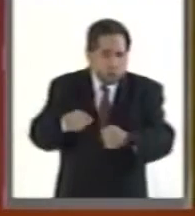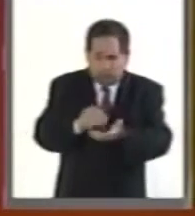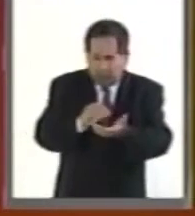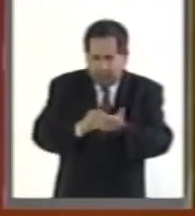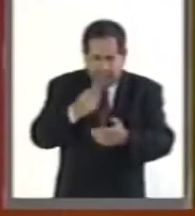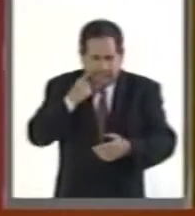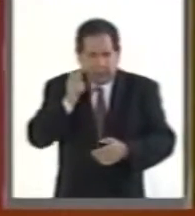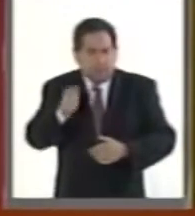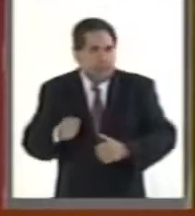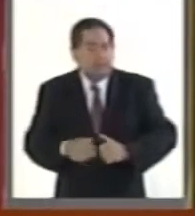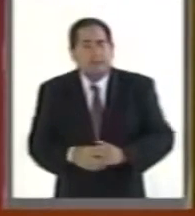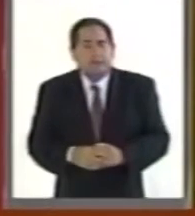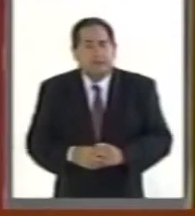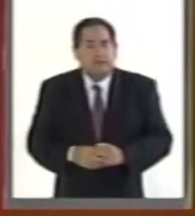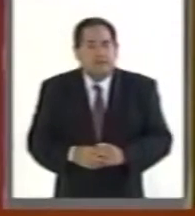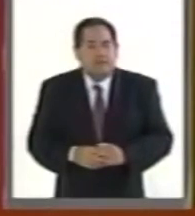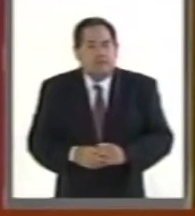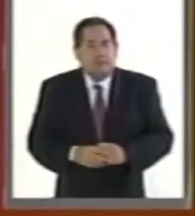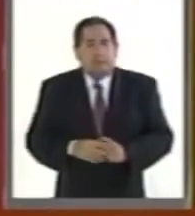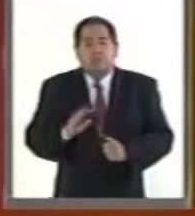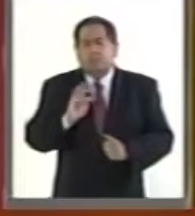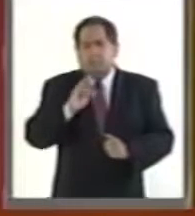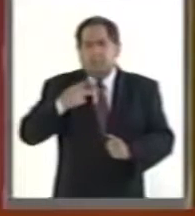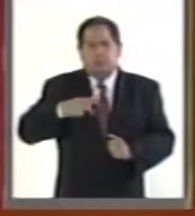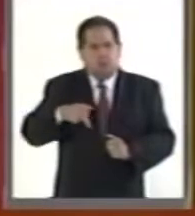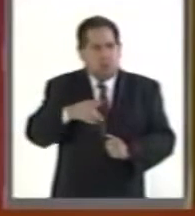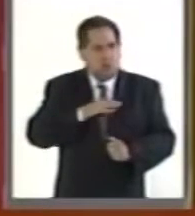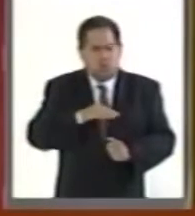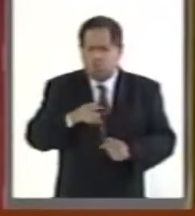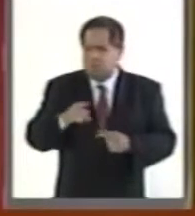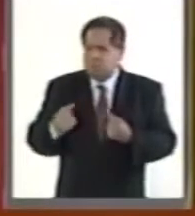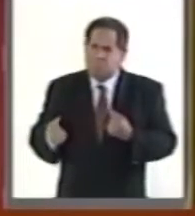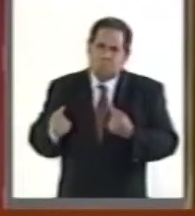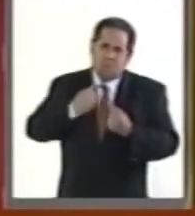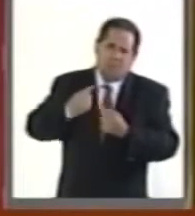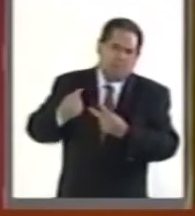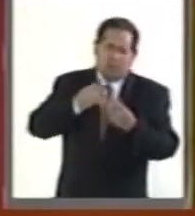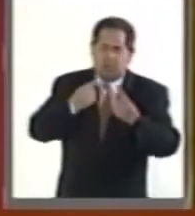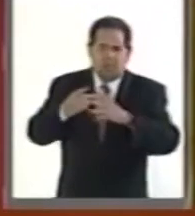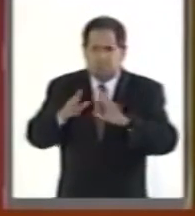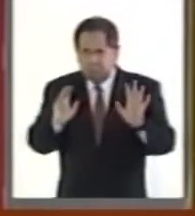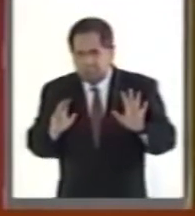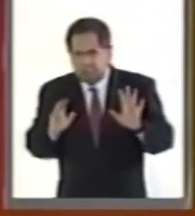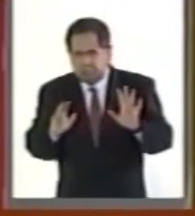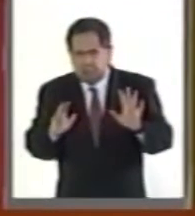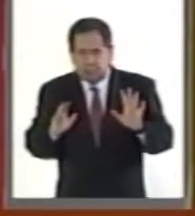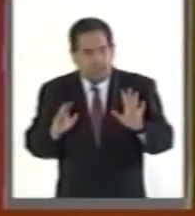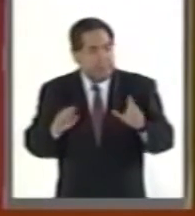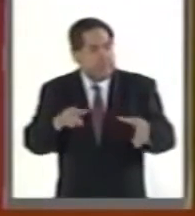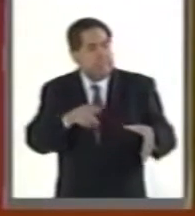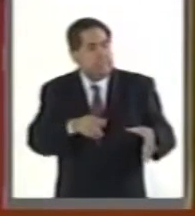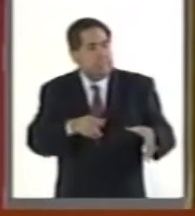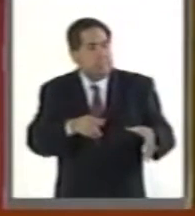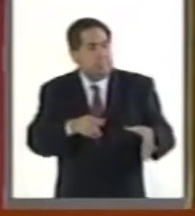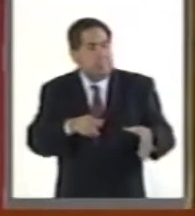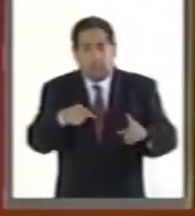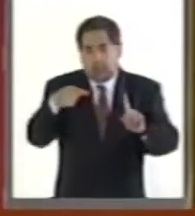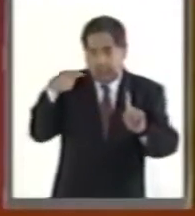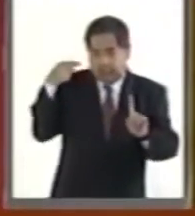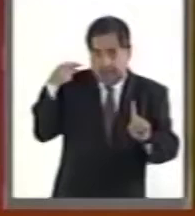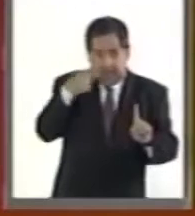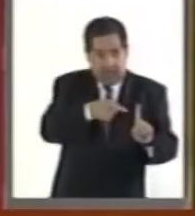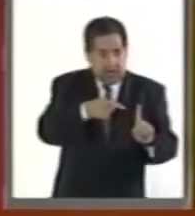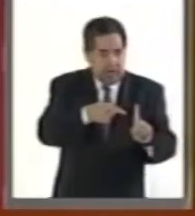nuestros días. Cualquiera podía matar a quien se le hubiera aplicado dicha pena y no era